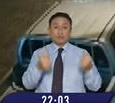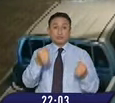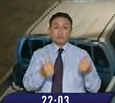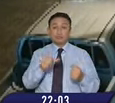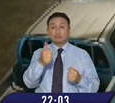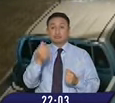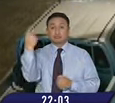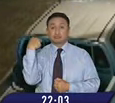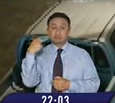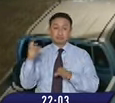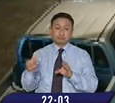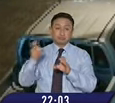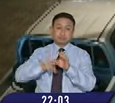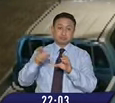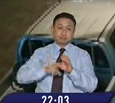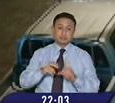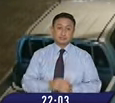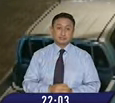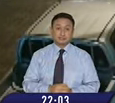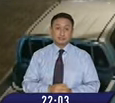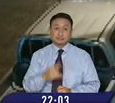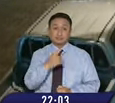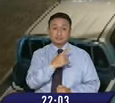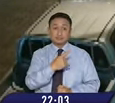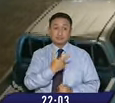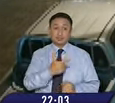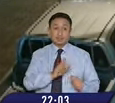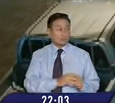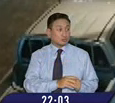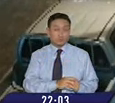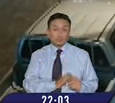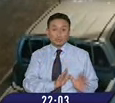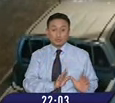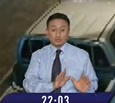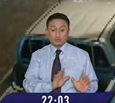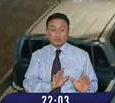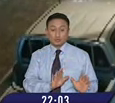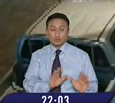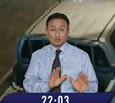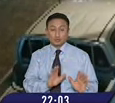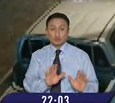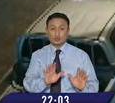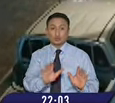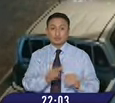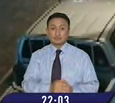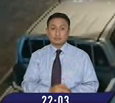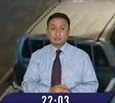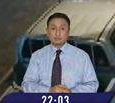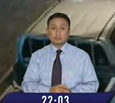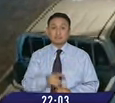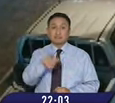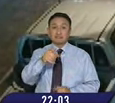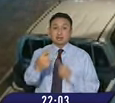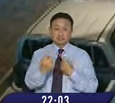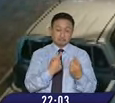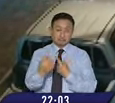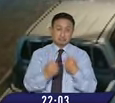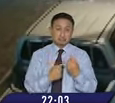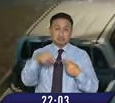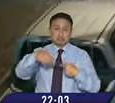los otros dos astutos mire. Mire cómo empujan al vehículo para finalmente llevárselo. Por ahí pasa gente,